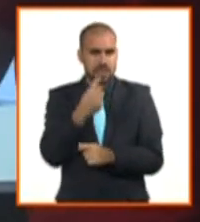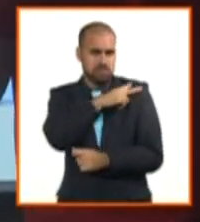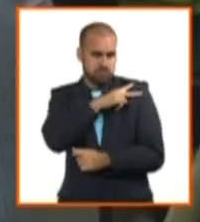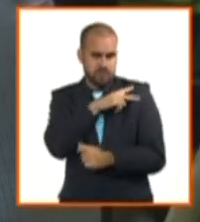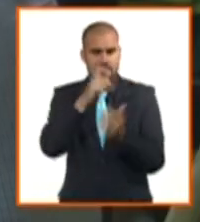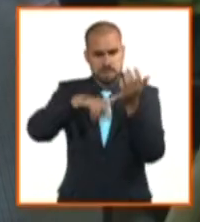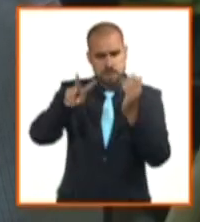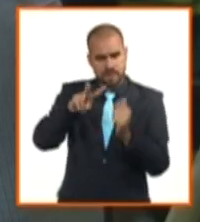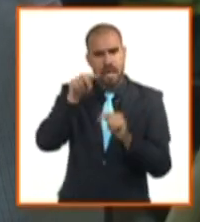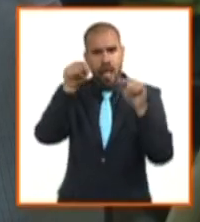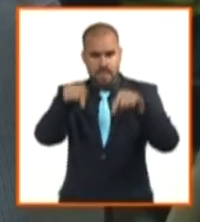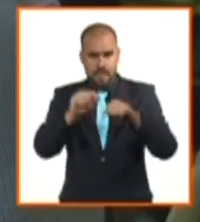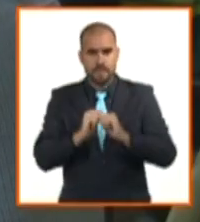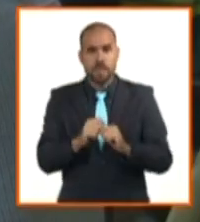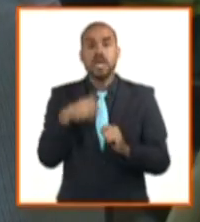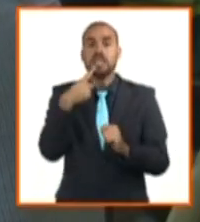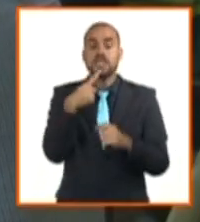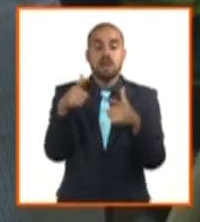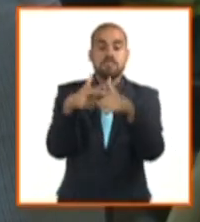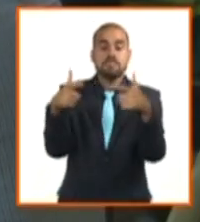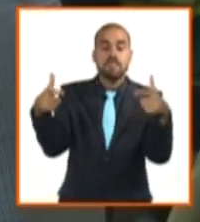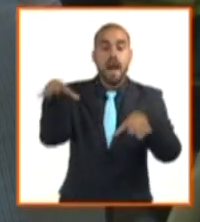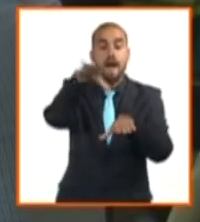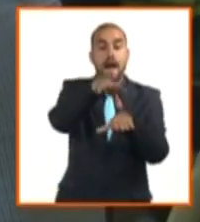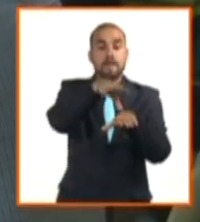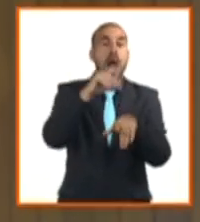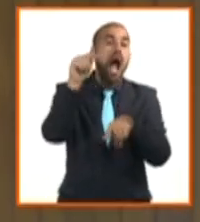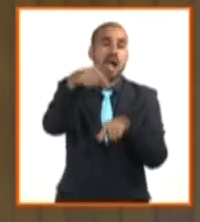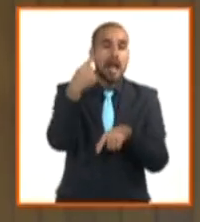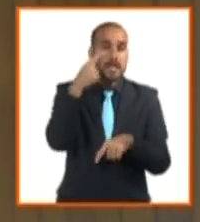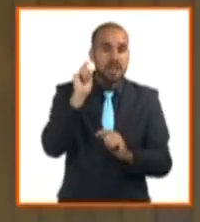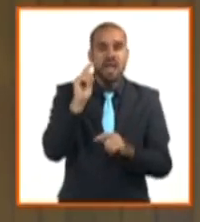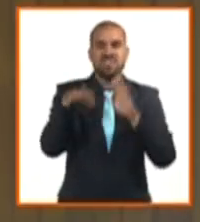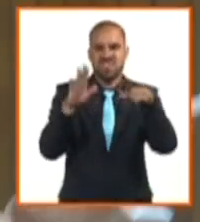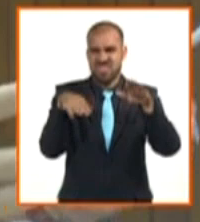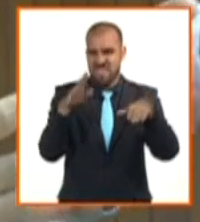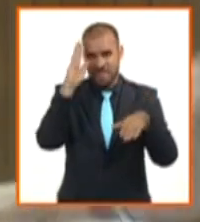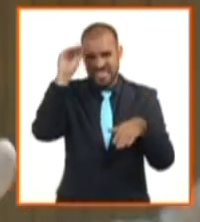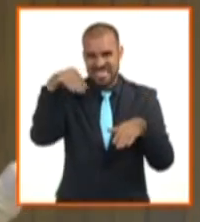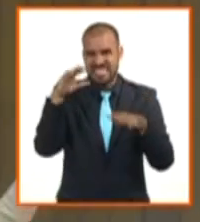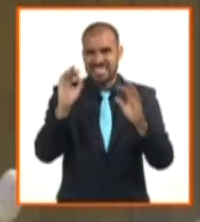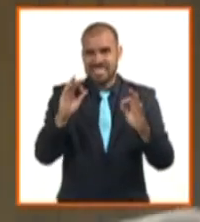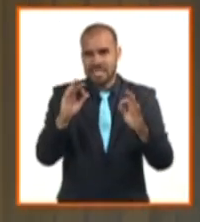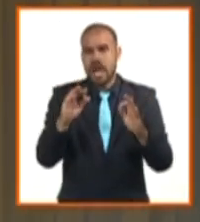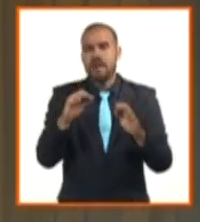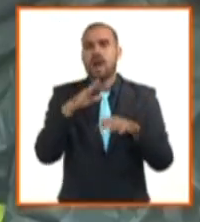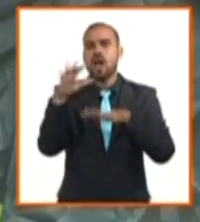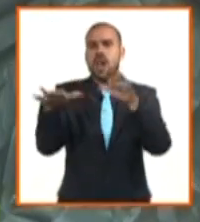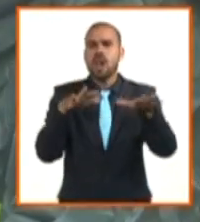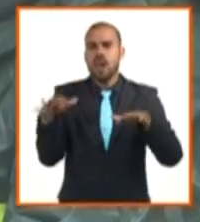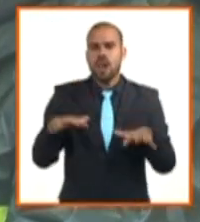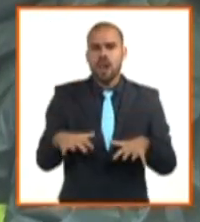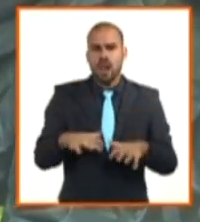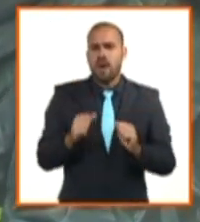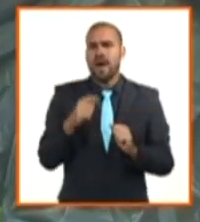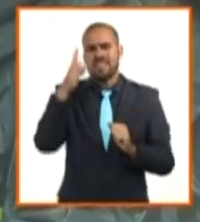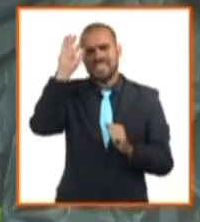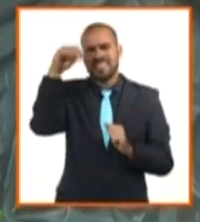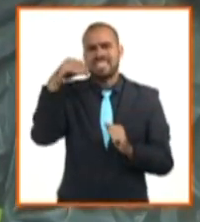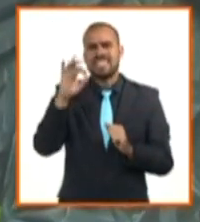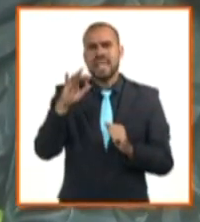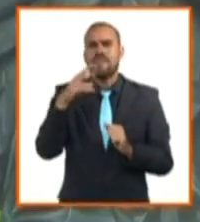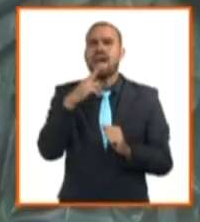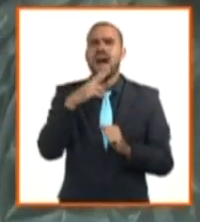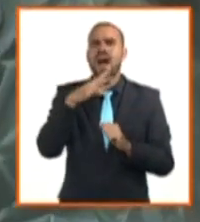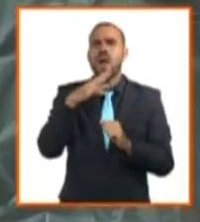se incrementarán las capacidades en la medida que se identifiquen aquellas zonas en lugares más inundados sobre todo aguas abajo de las